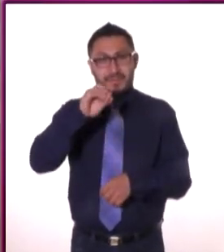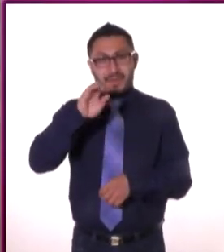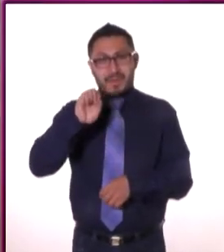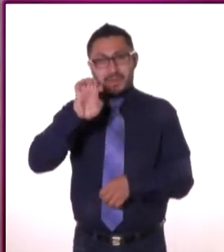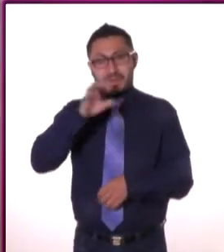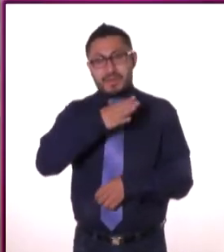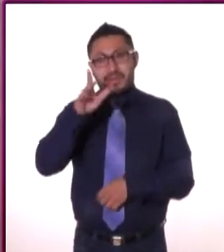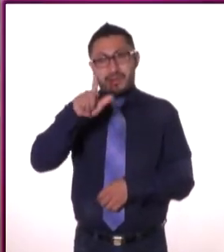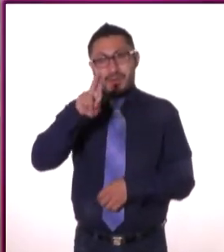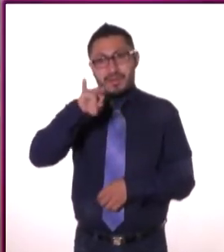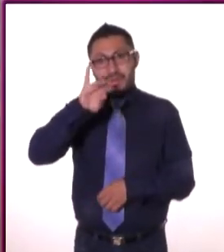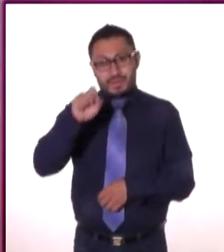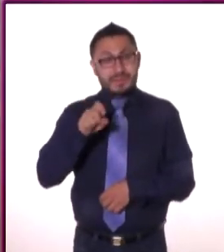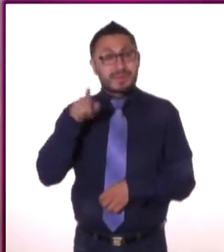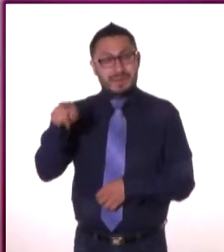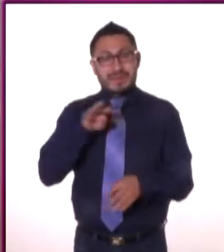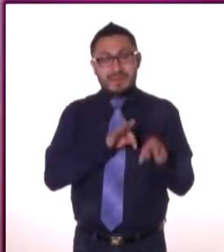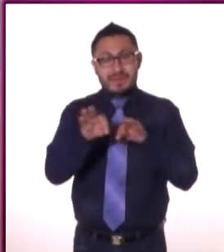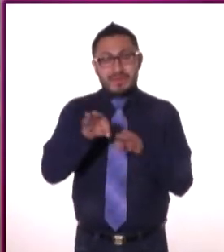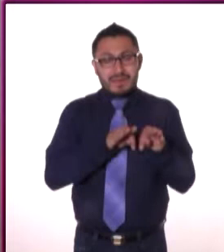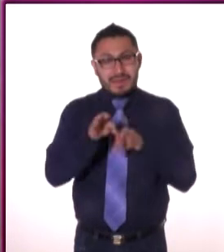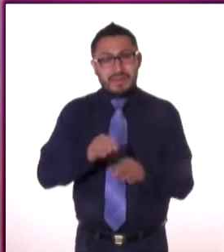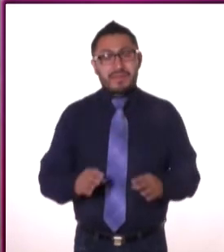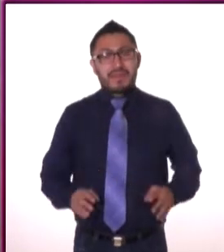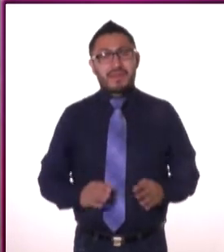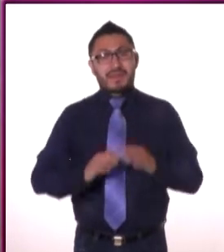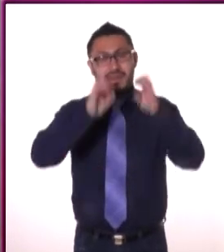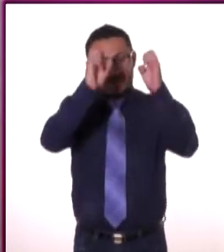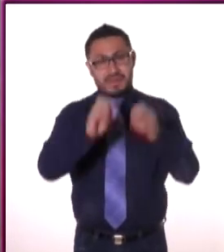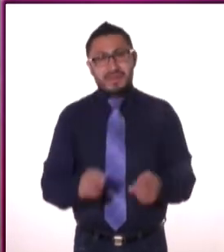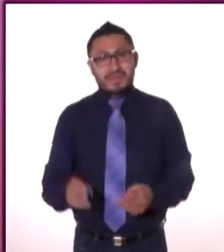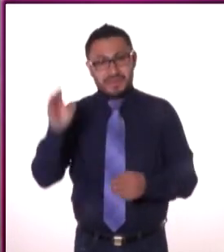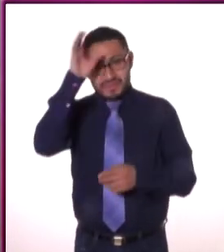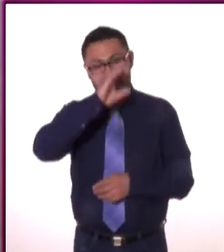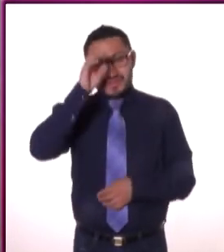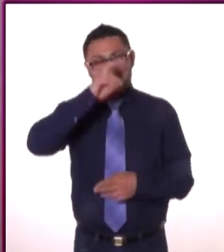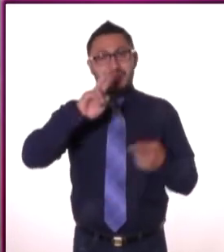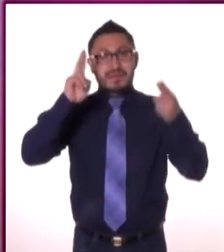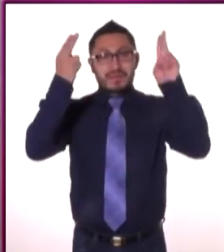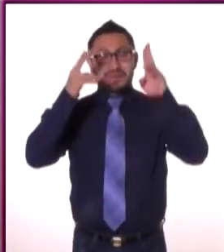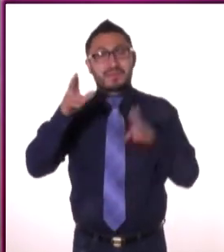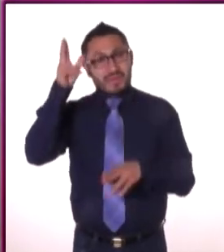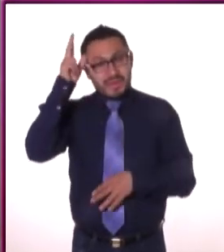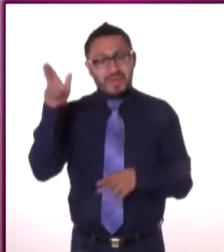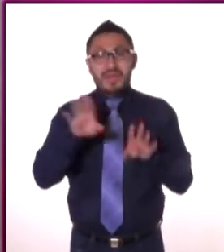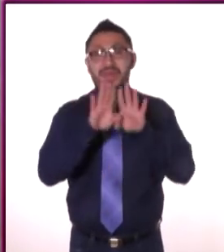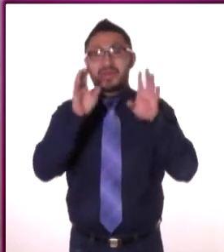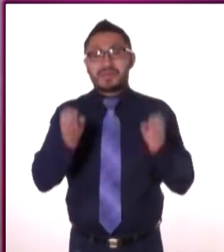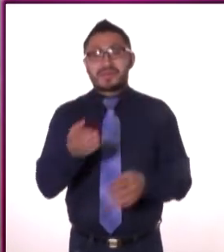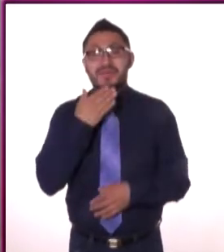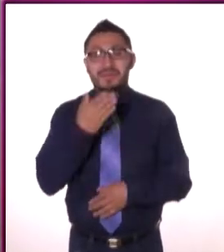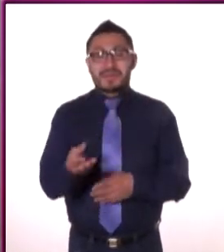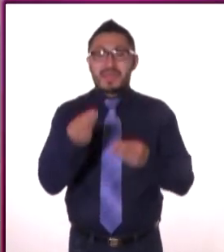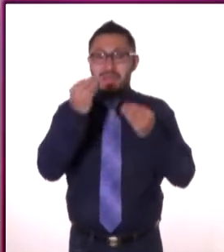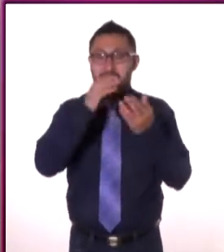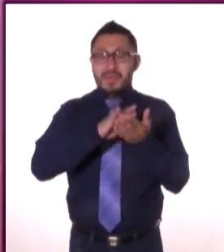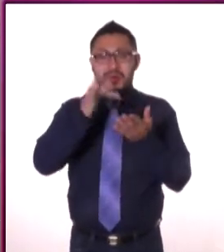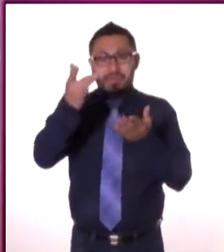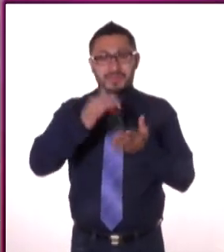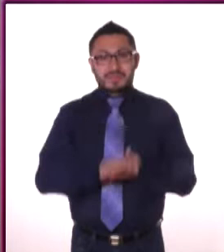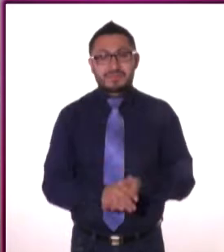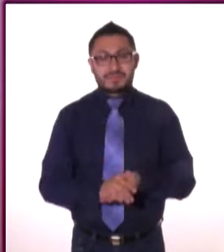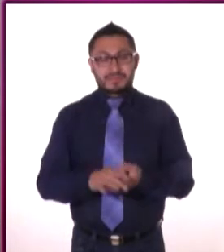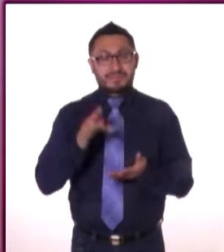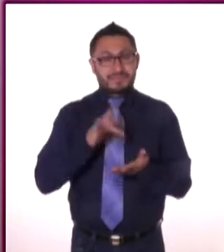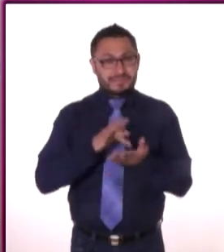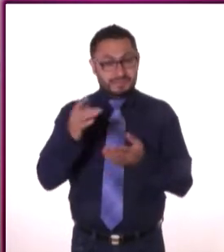Luis Álvarez García, quien trabaja en la Facultad de Ciencias de la Universidad Nacional Autónoma de México. José Luis, ¿qué tal? ¿Cómo está? Muy